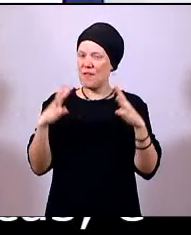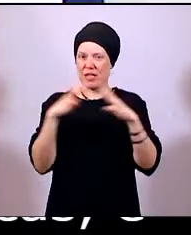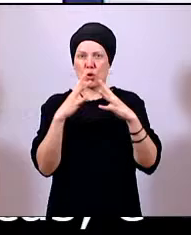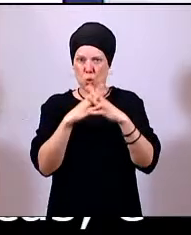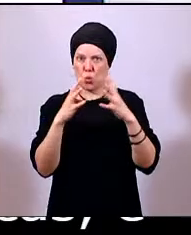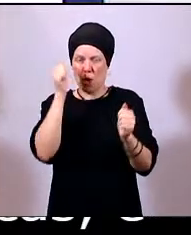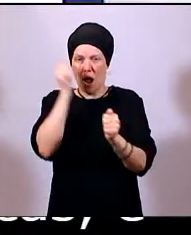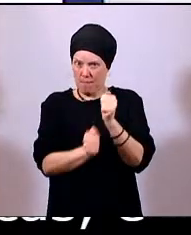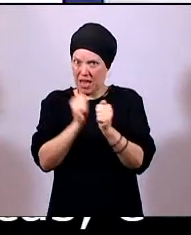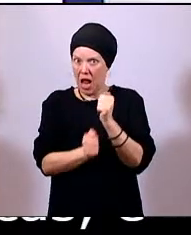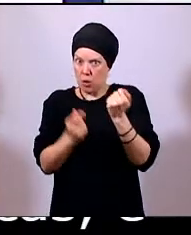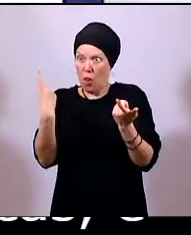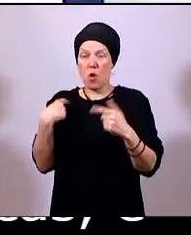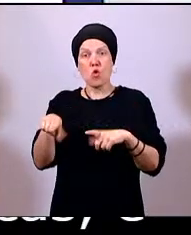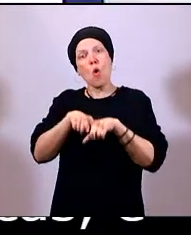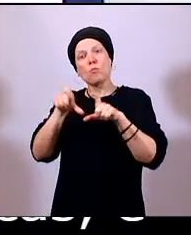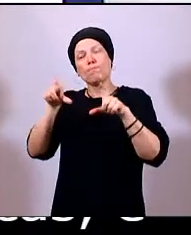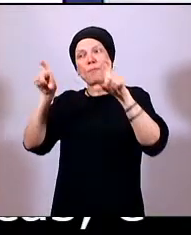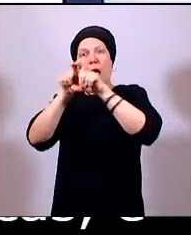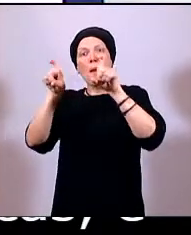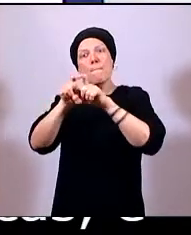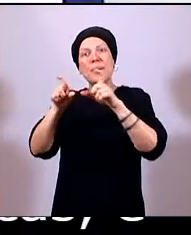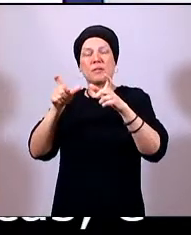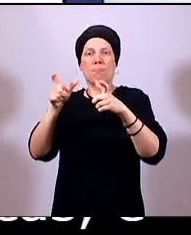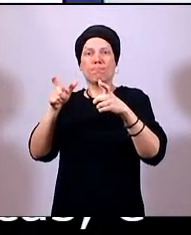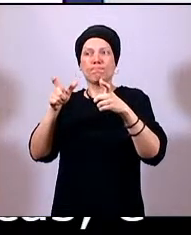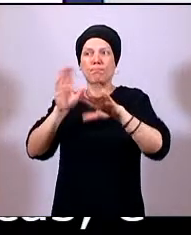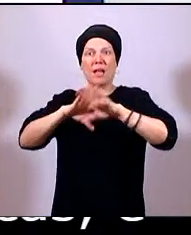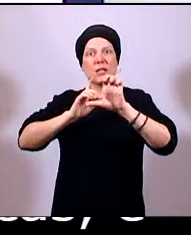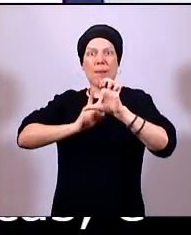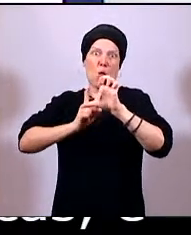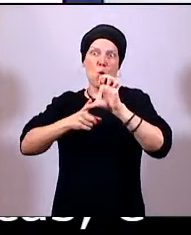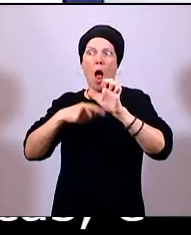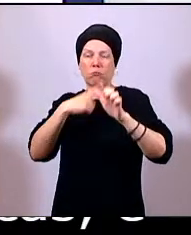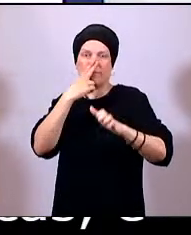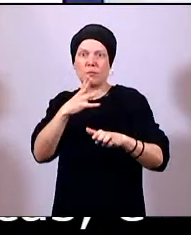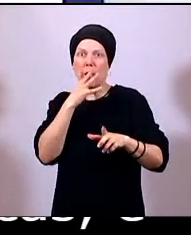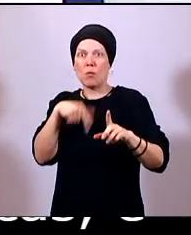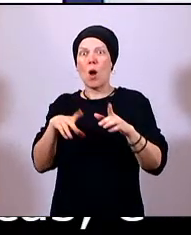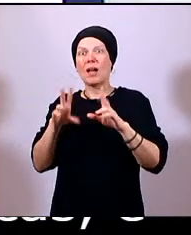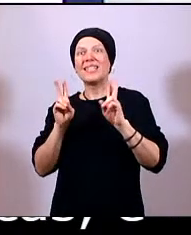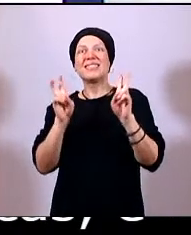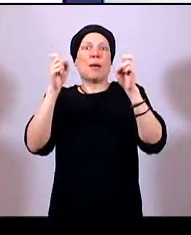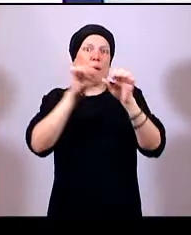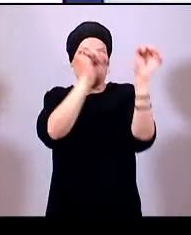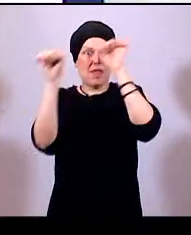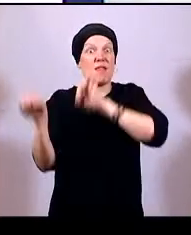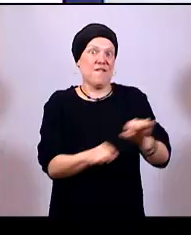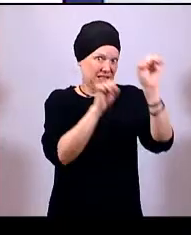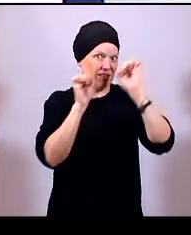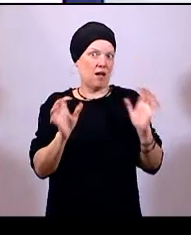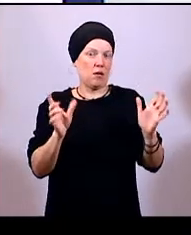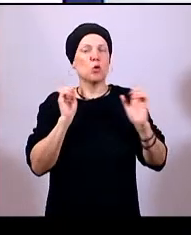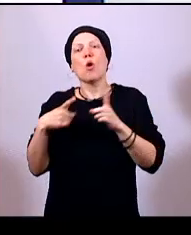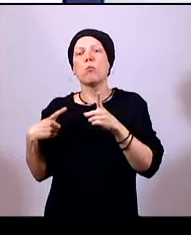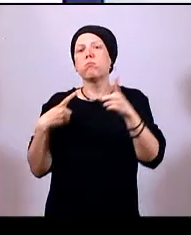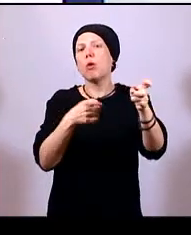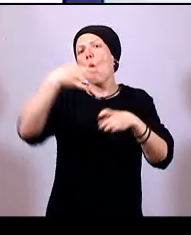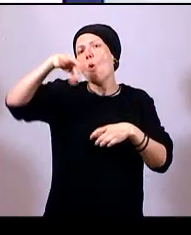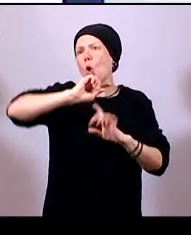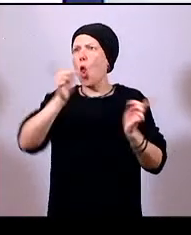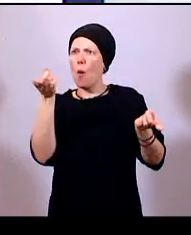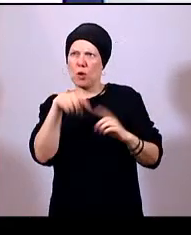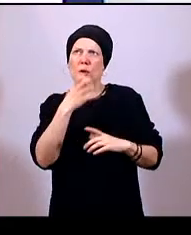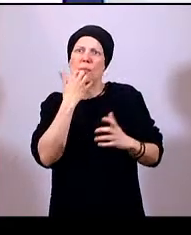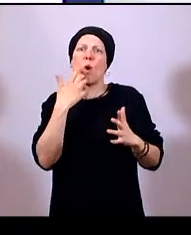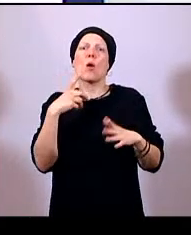enorme posibilidad de desarrollo de negocio para Extremadura alrededor de defensa y no solo alrededor del conflicto bélico, sino del tiempo